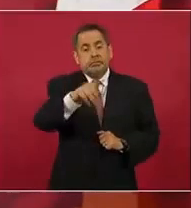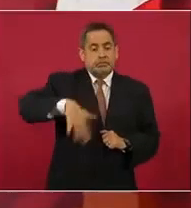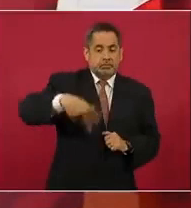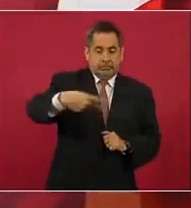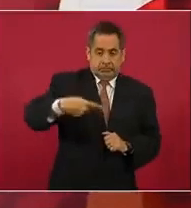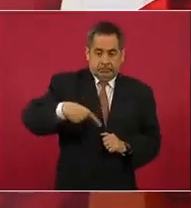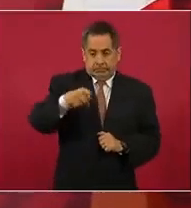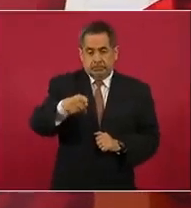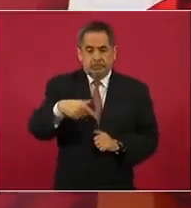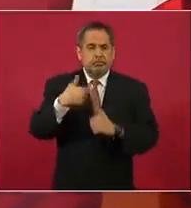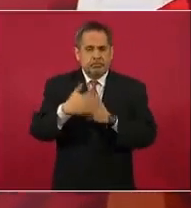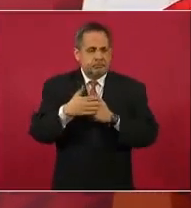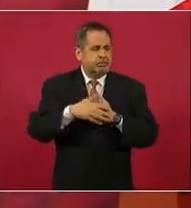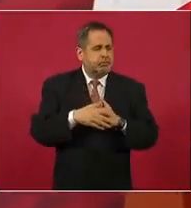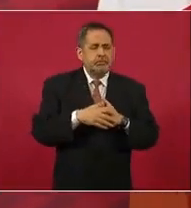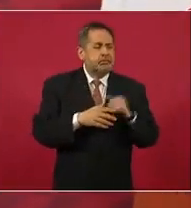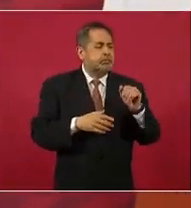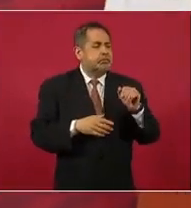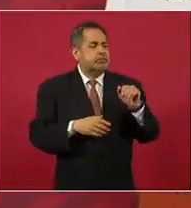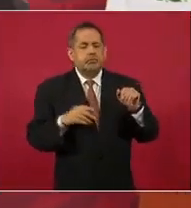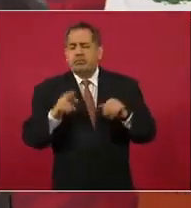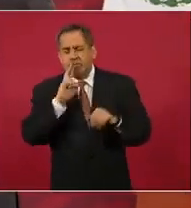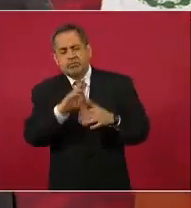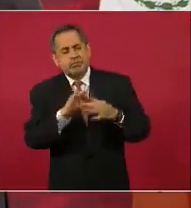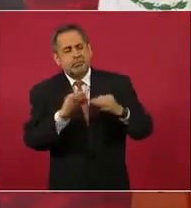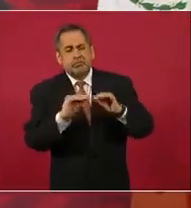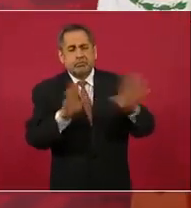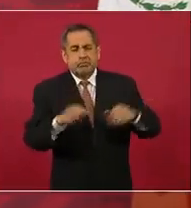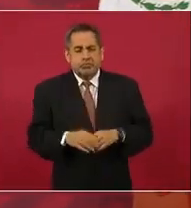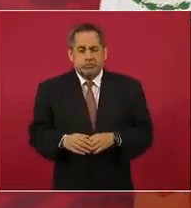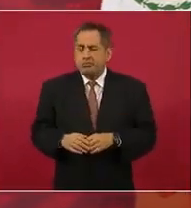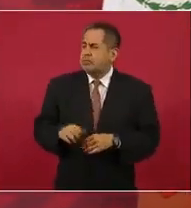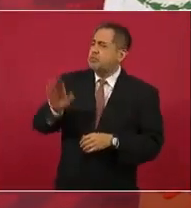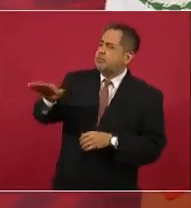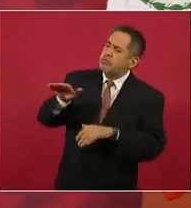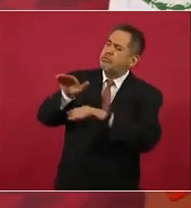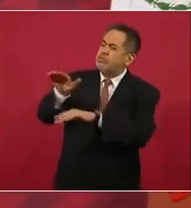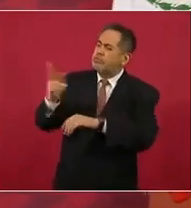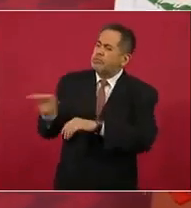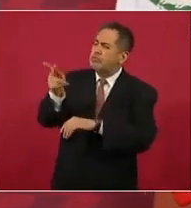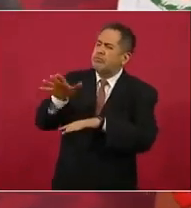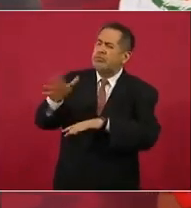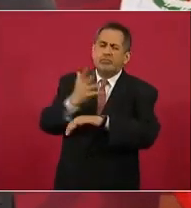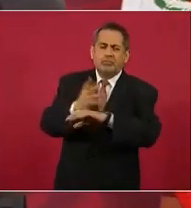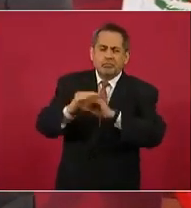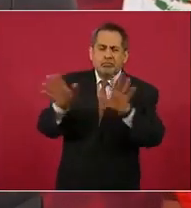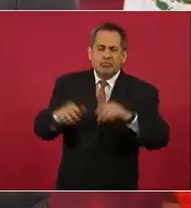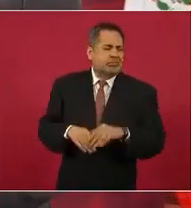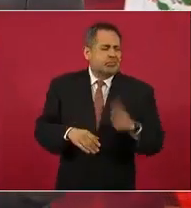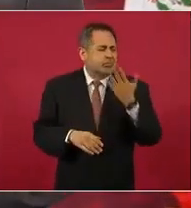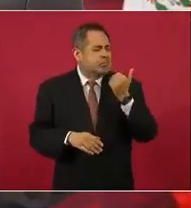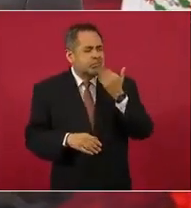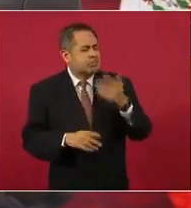pregunta, se va a dar respuesta. ¿Y faltaría apretar más en el combate a la corrupción o a que lo atribuya? No hay problema.